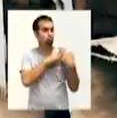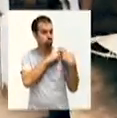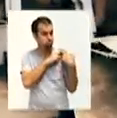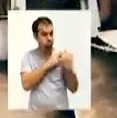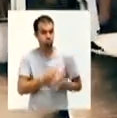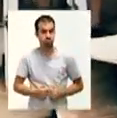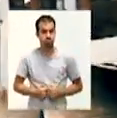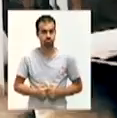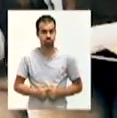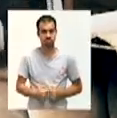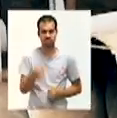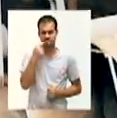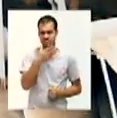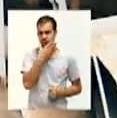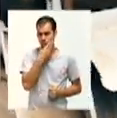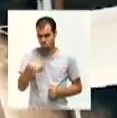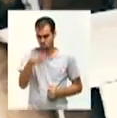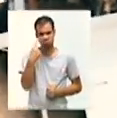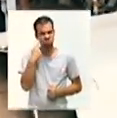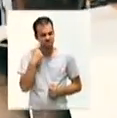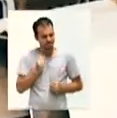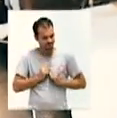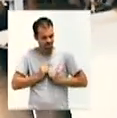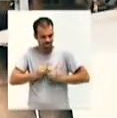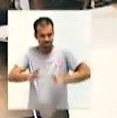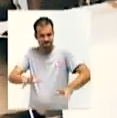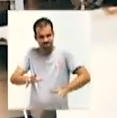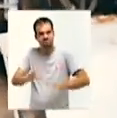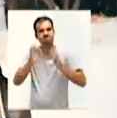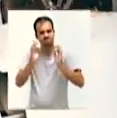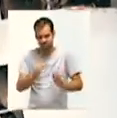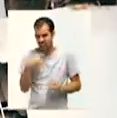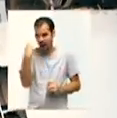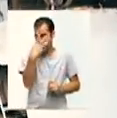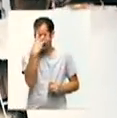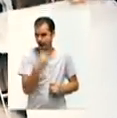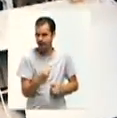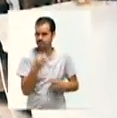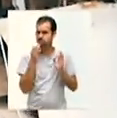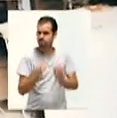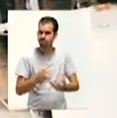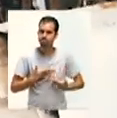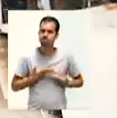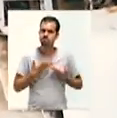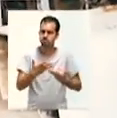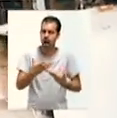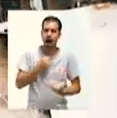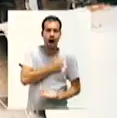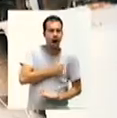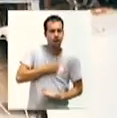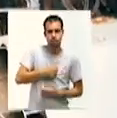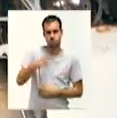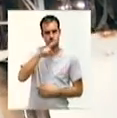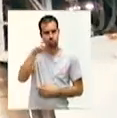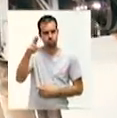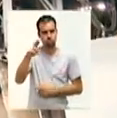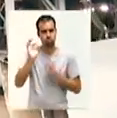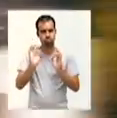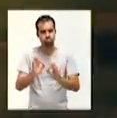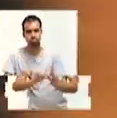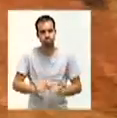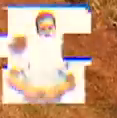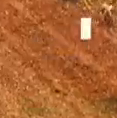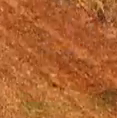energía, responsabilidad, además de juventud, pureza, heroísmo, carácter, voluntad, amor a la patria, fe en la